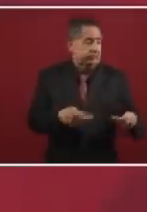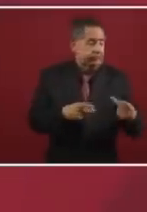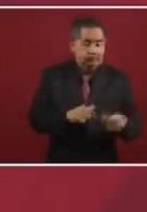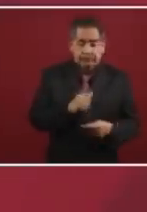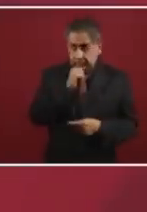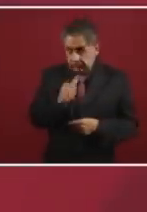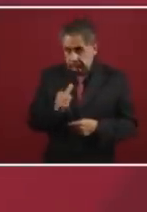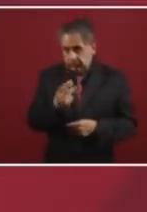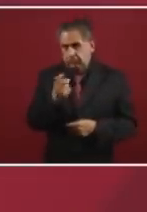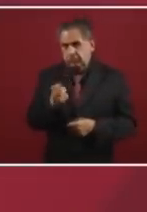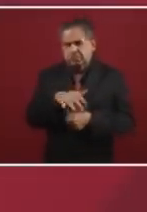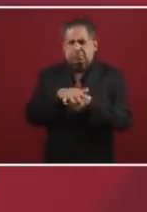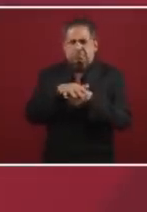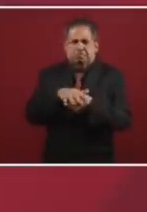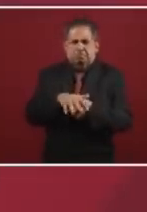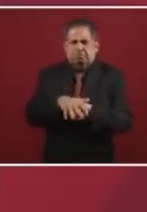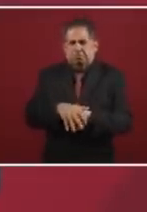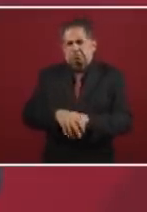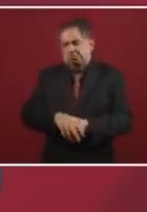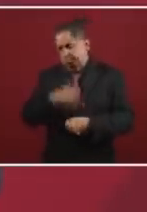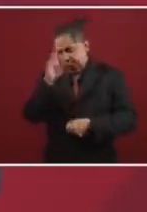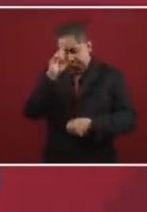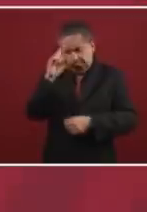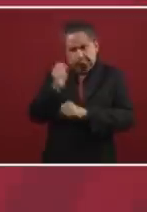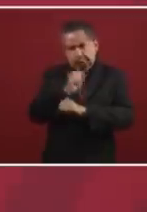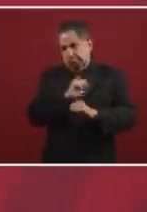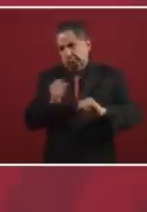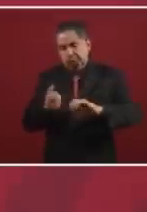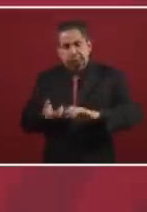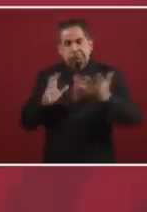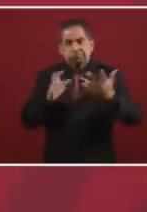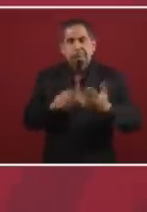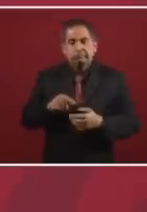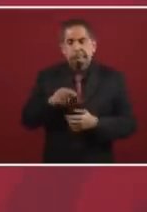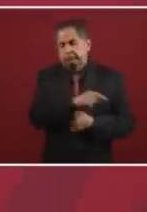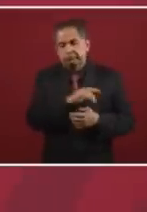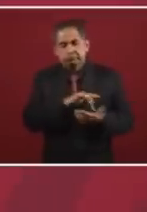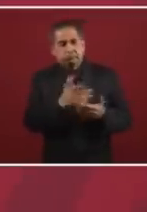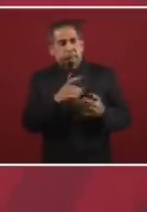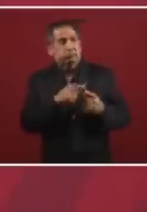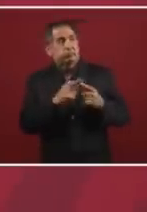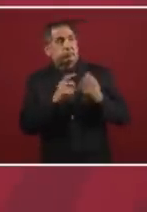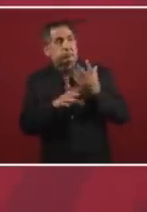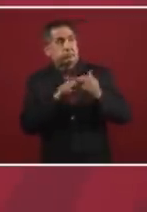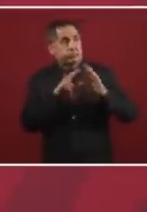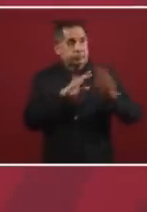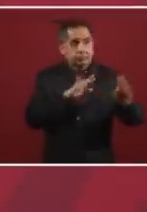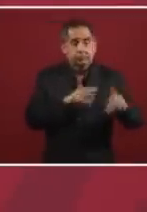no hubiese optado la gente por la economía informal